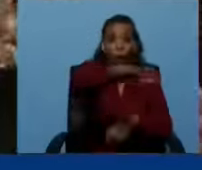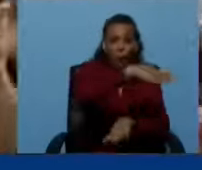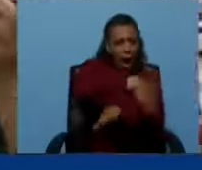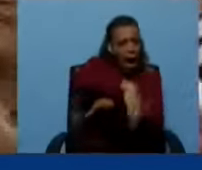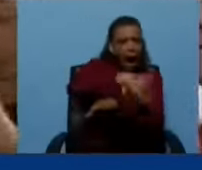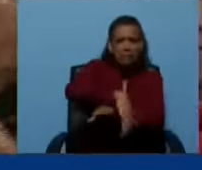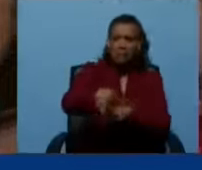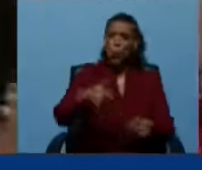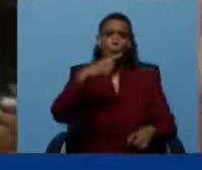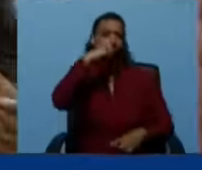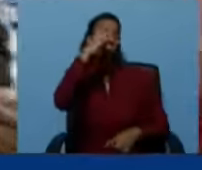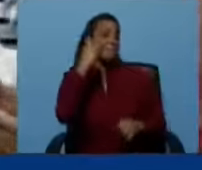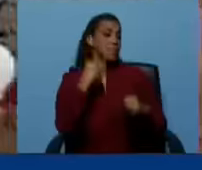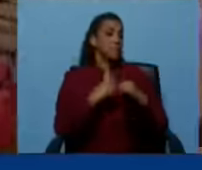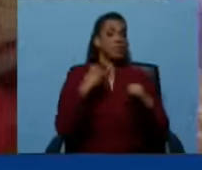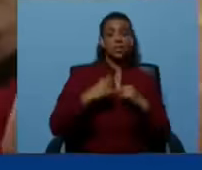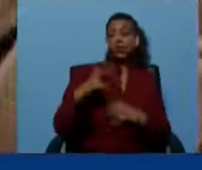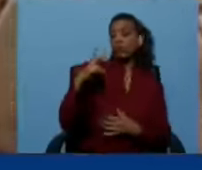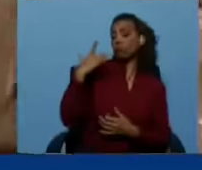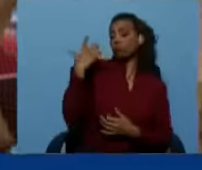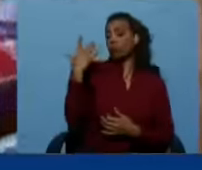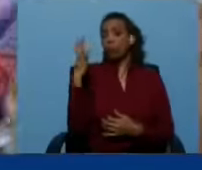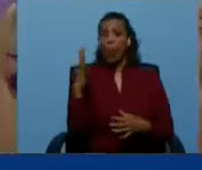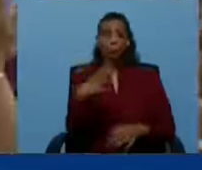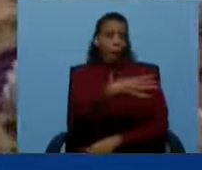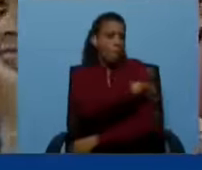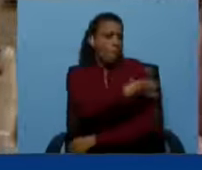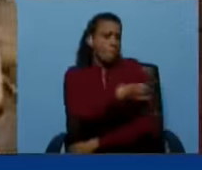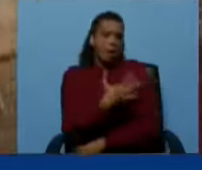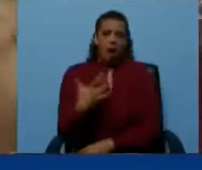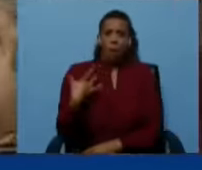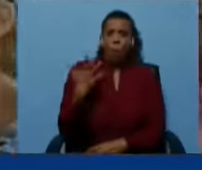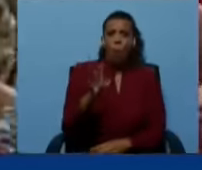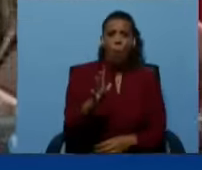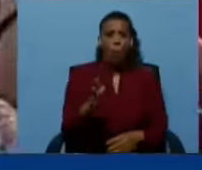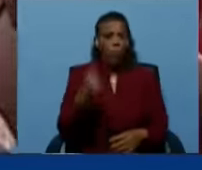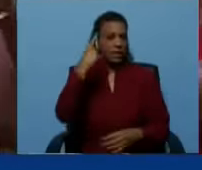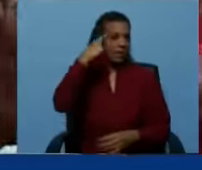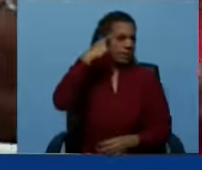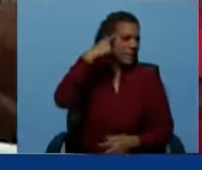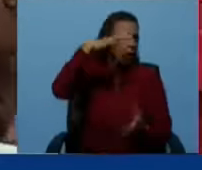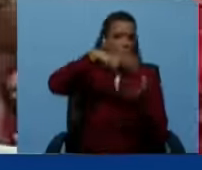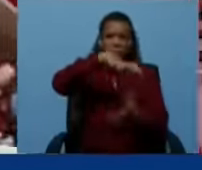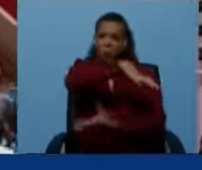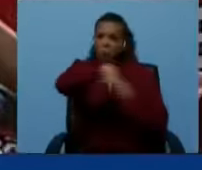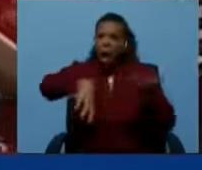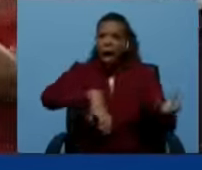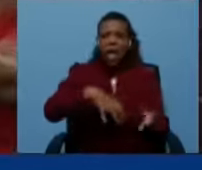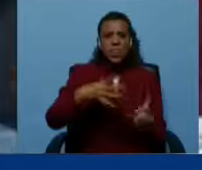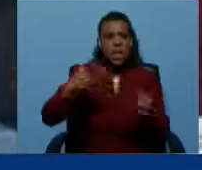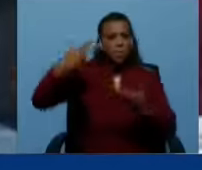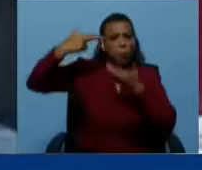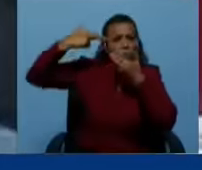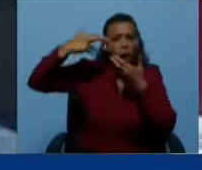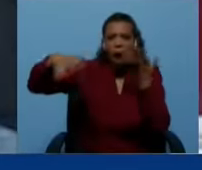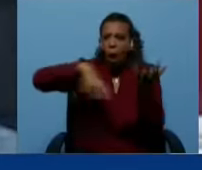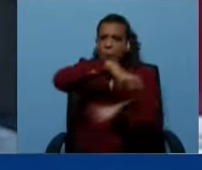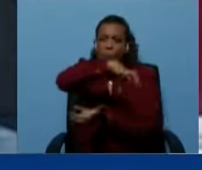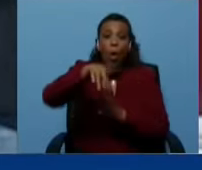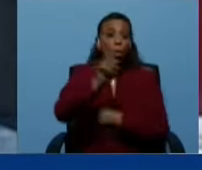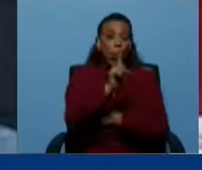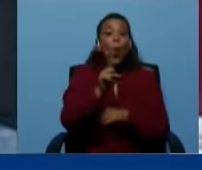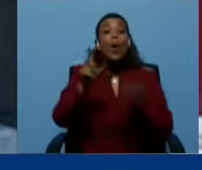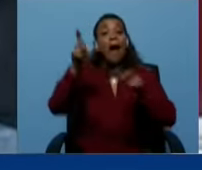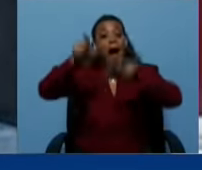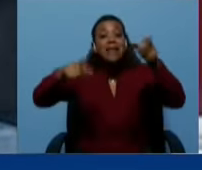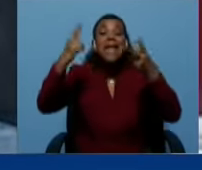no de los apellidos, no de la oligarquía, no de los fascistas, no de los terroristas. Las calles son